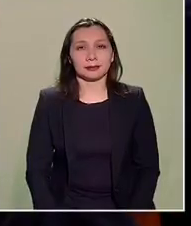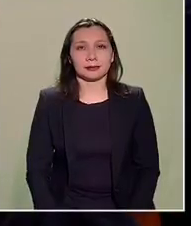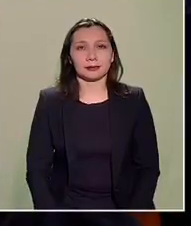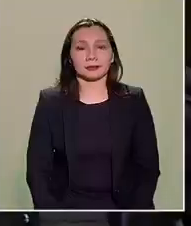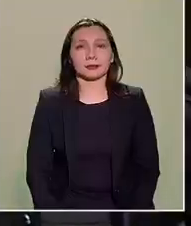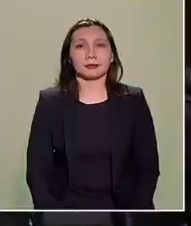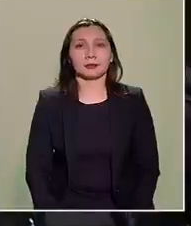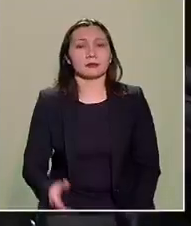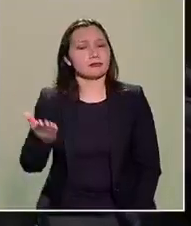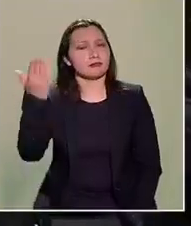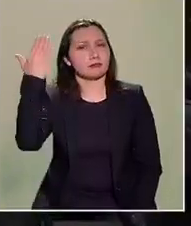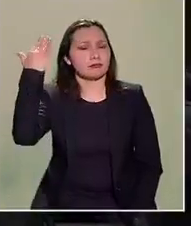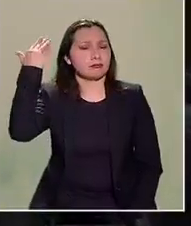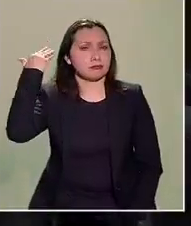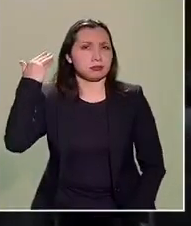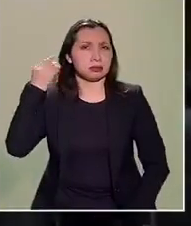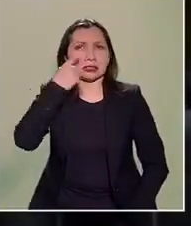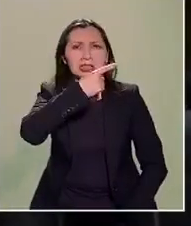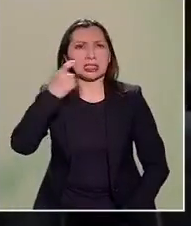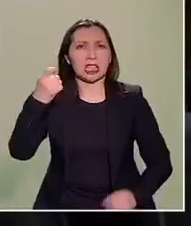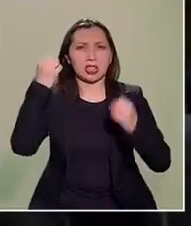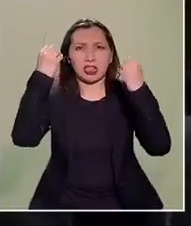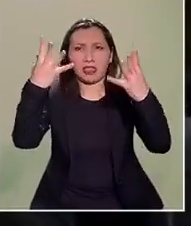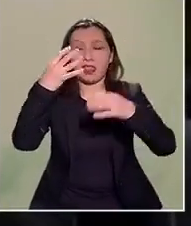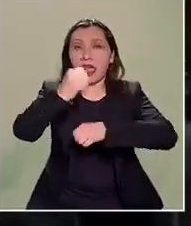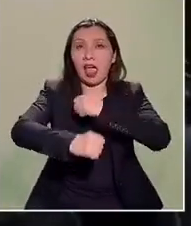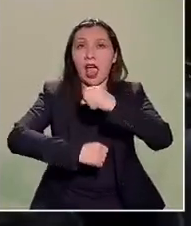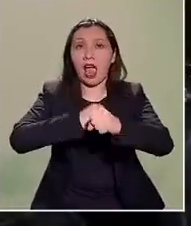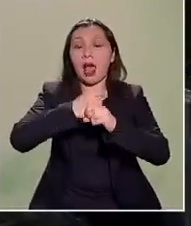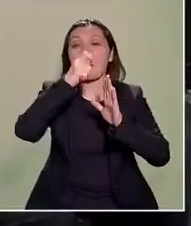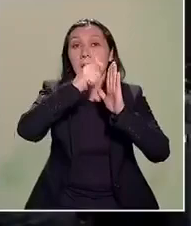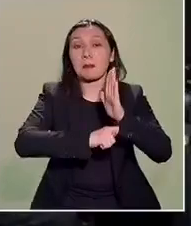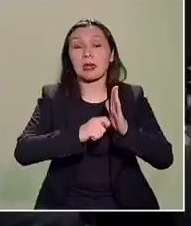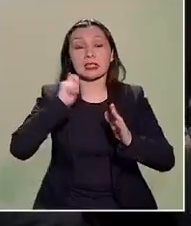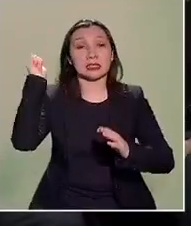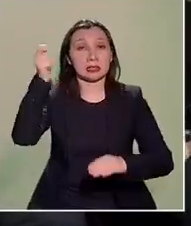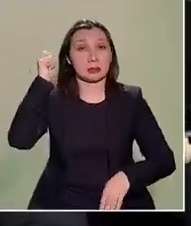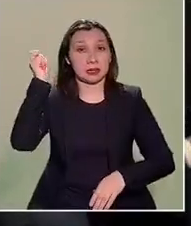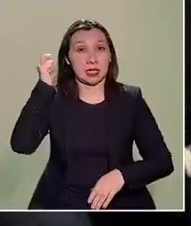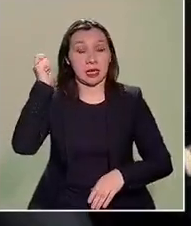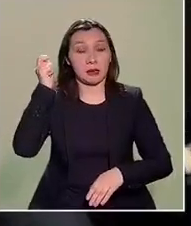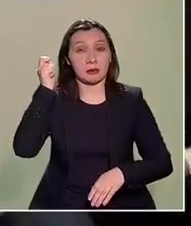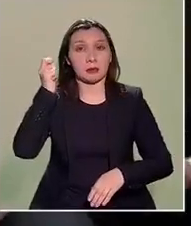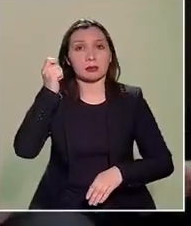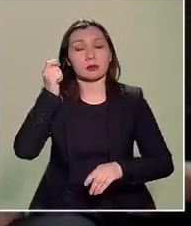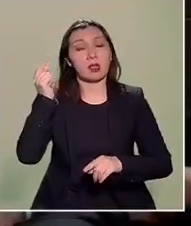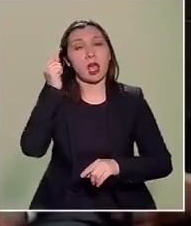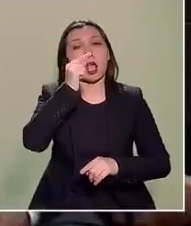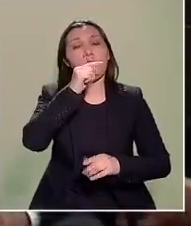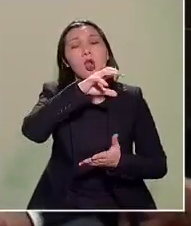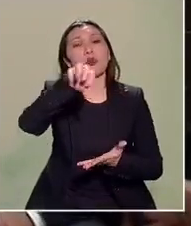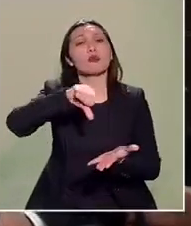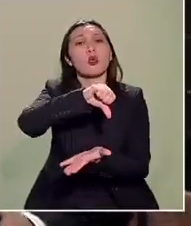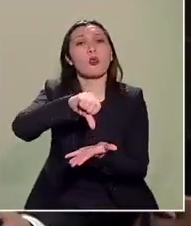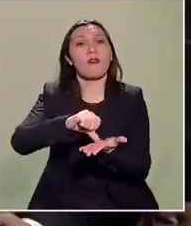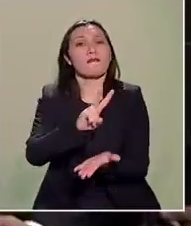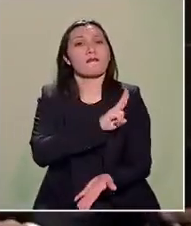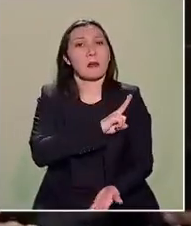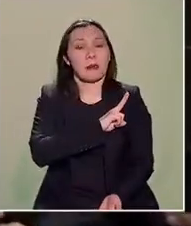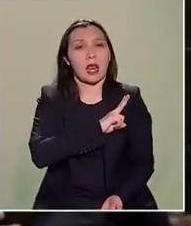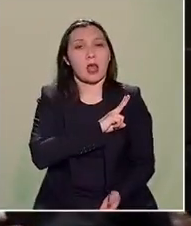y hace 110 años en el mes de septiembre allá en la ciudad de valparaíso